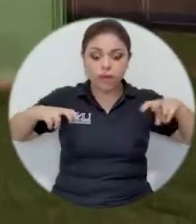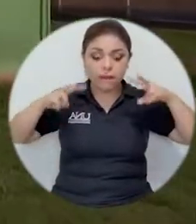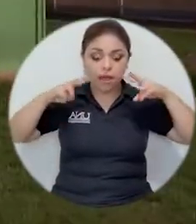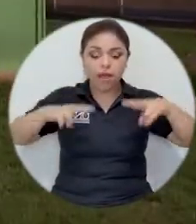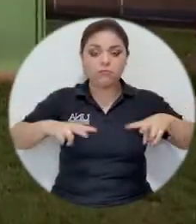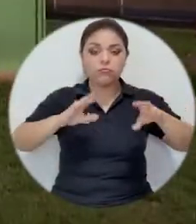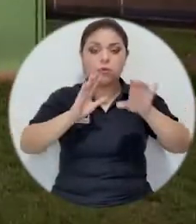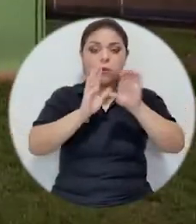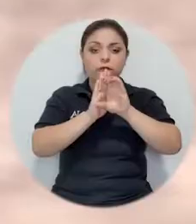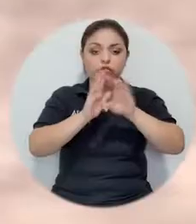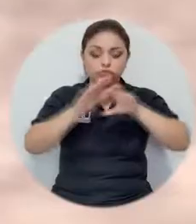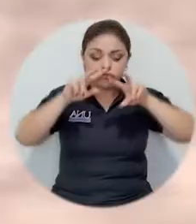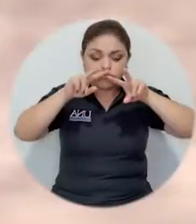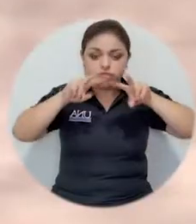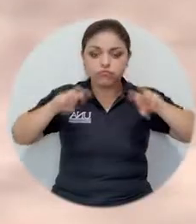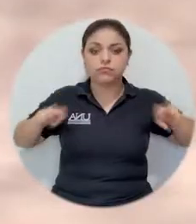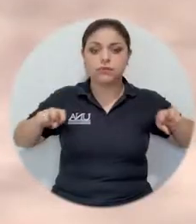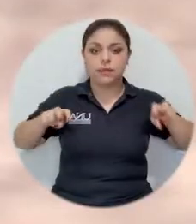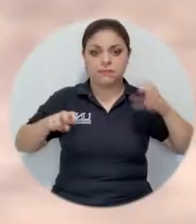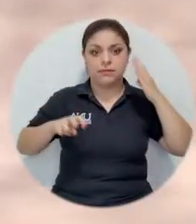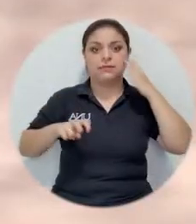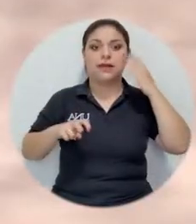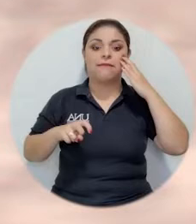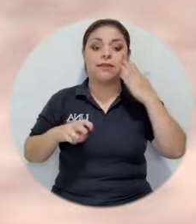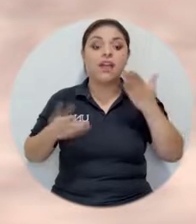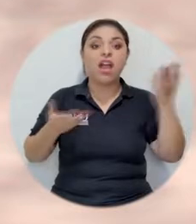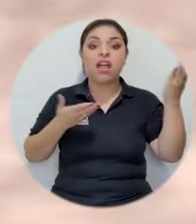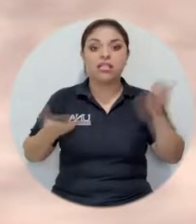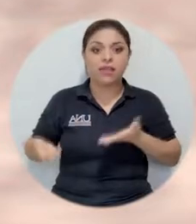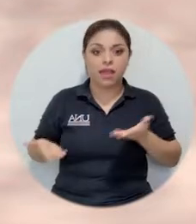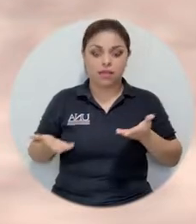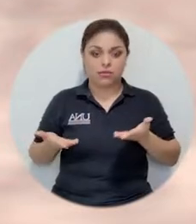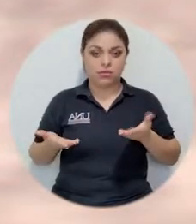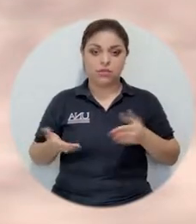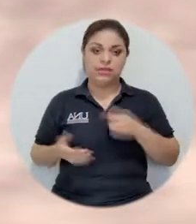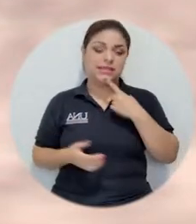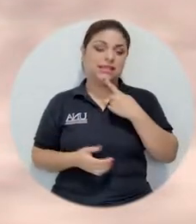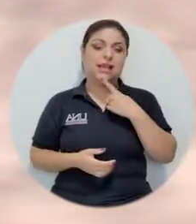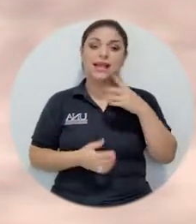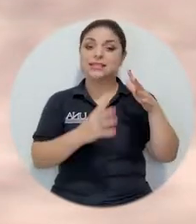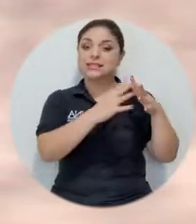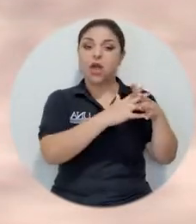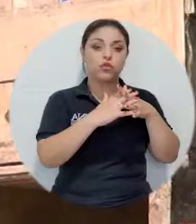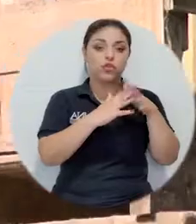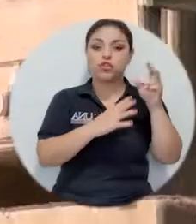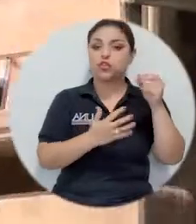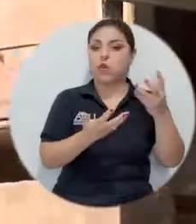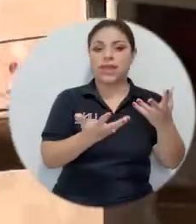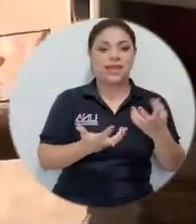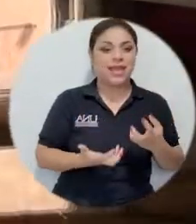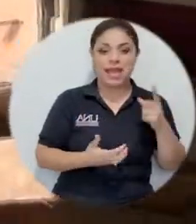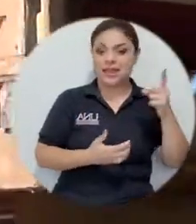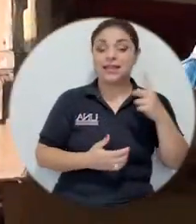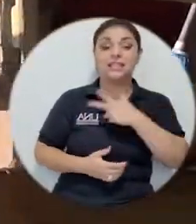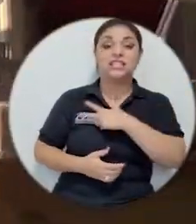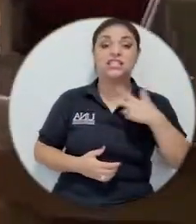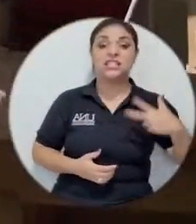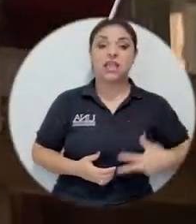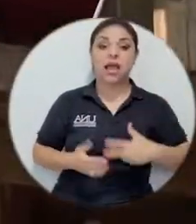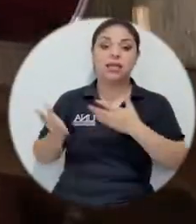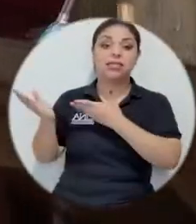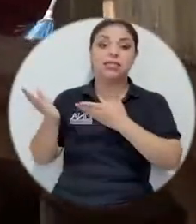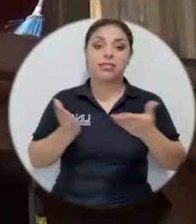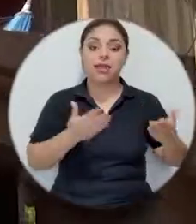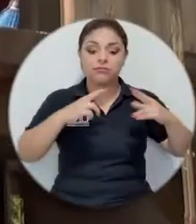Estados Unidos nunca va a dejar que sean escáneres suministrados por China, como originalmente se pedía. Pero es donde uno dice, bueno, un